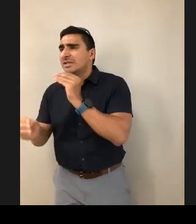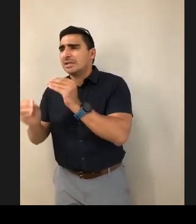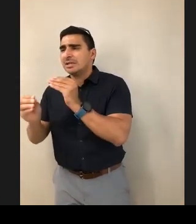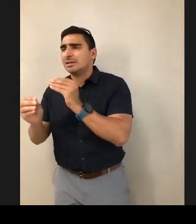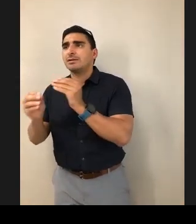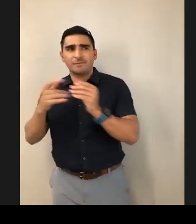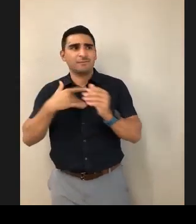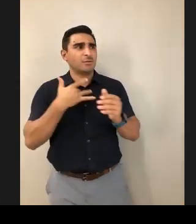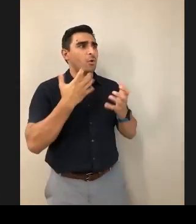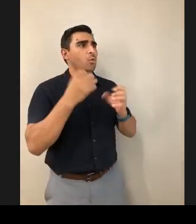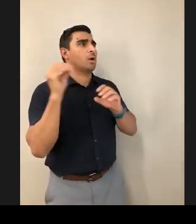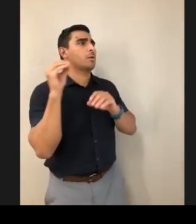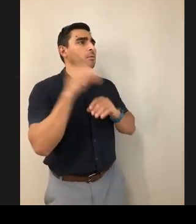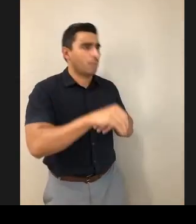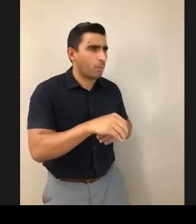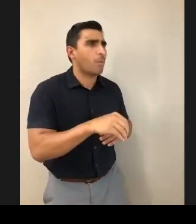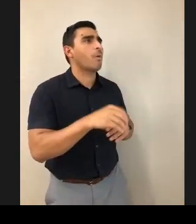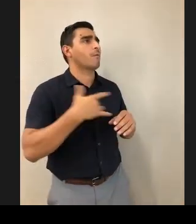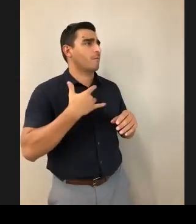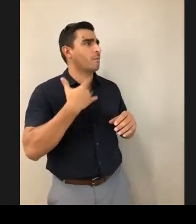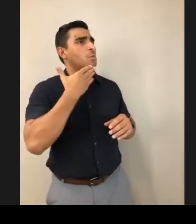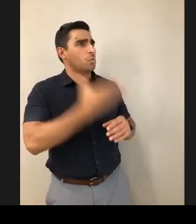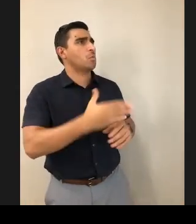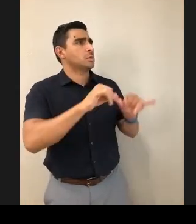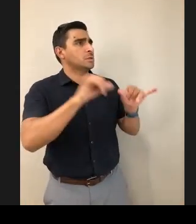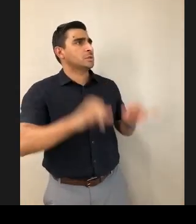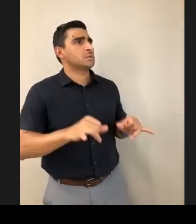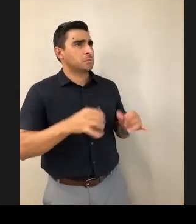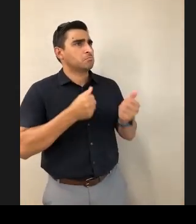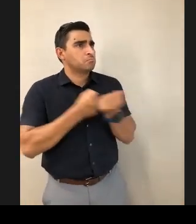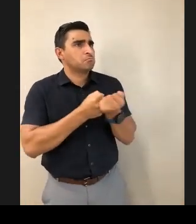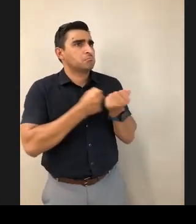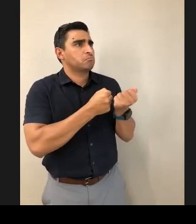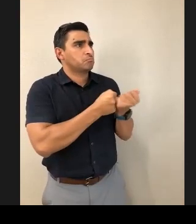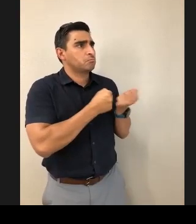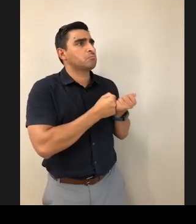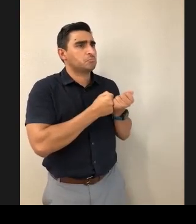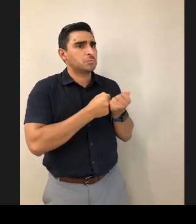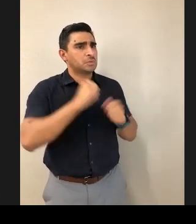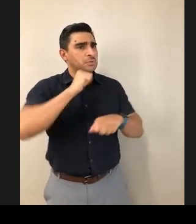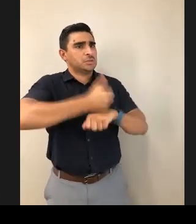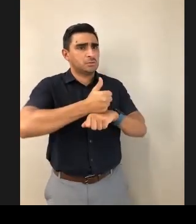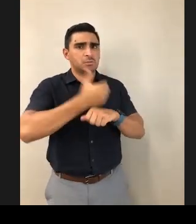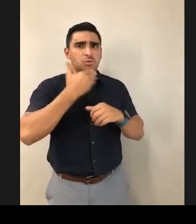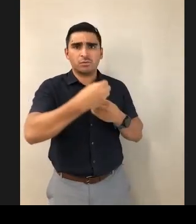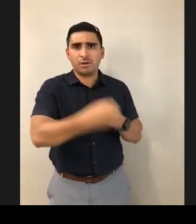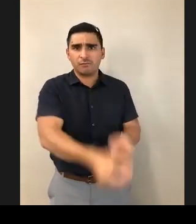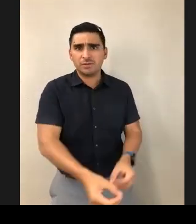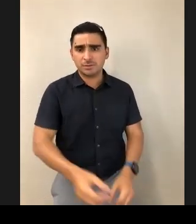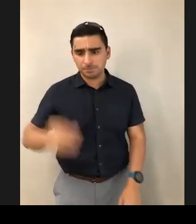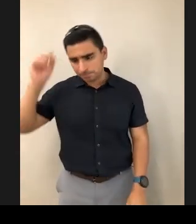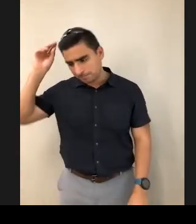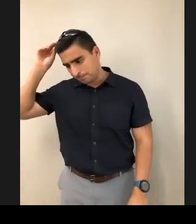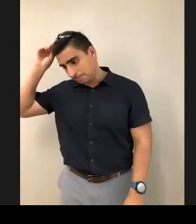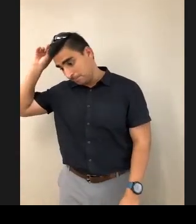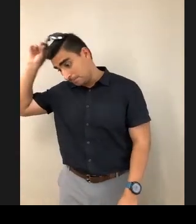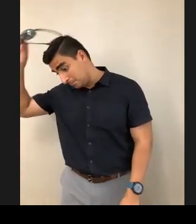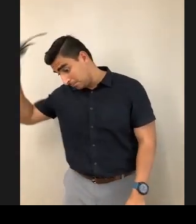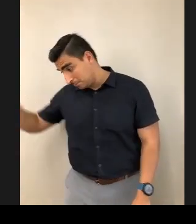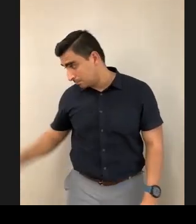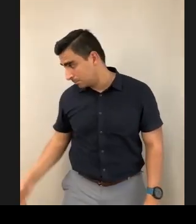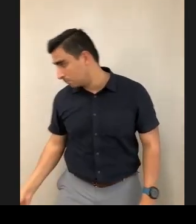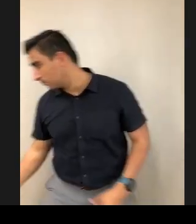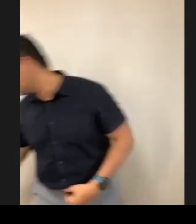han tenido en su lugar por mucho tiempo. Me gustaría ayudar a formular el nuevo proceso.